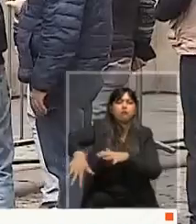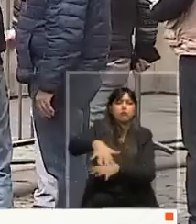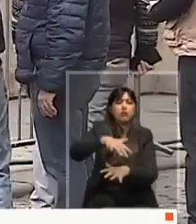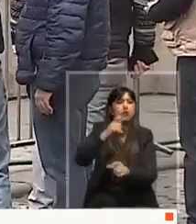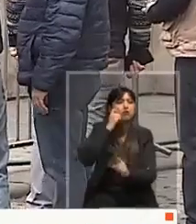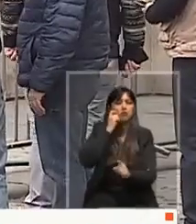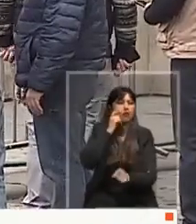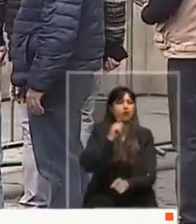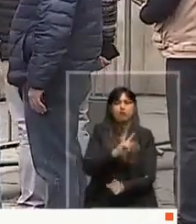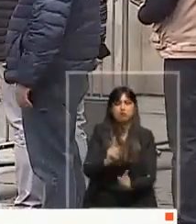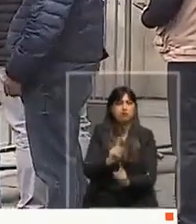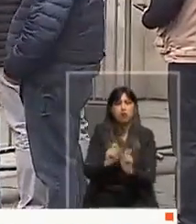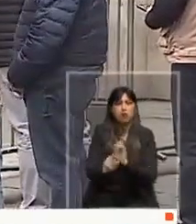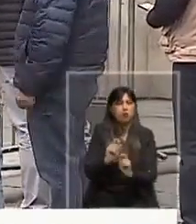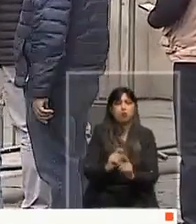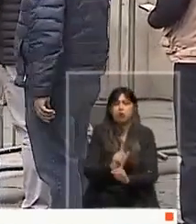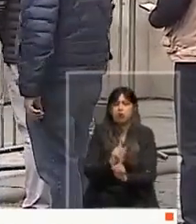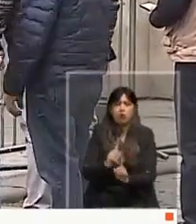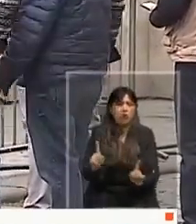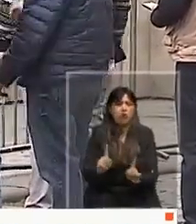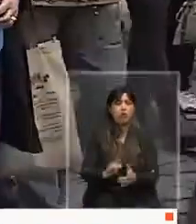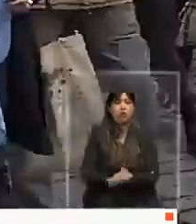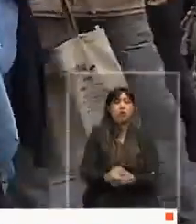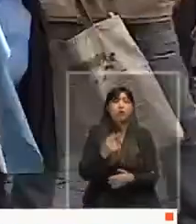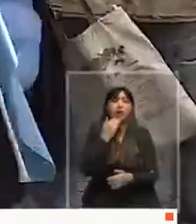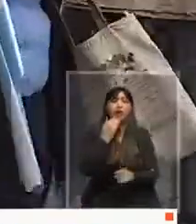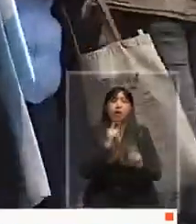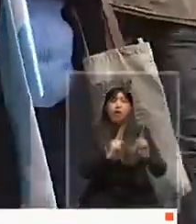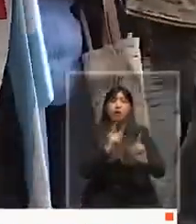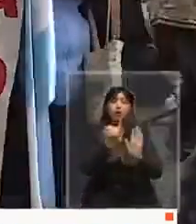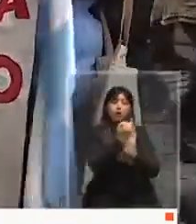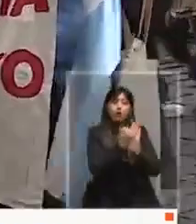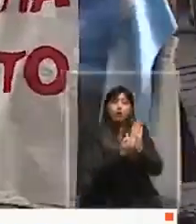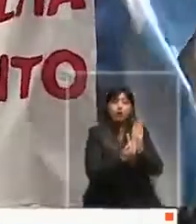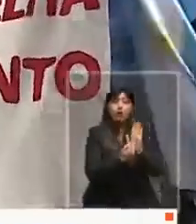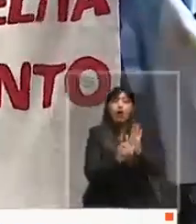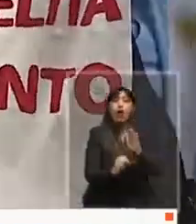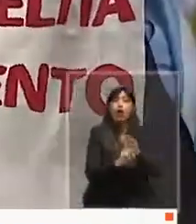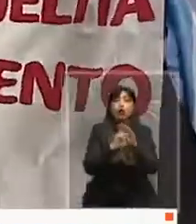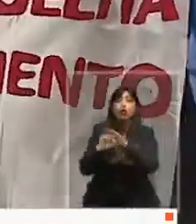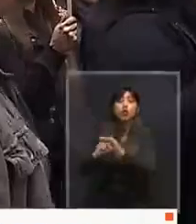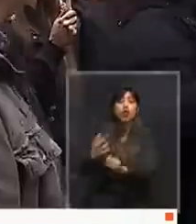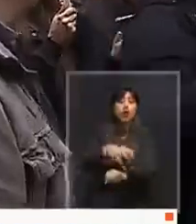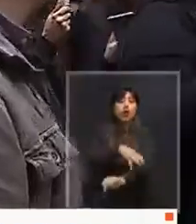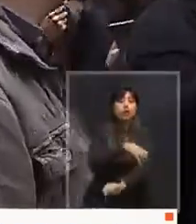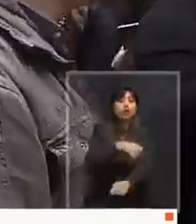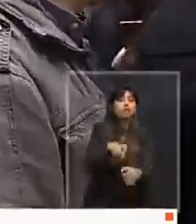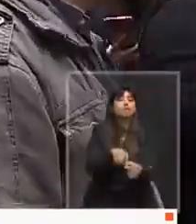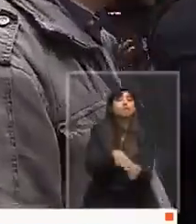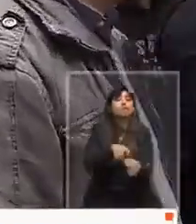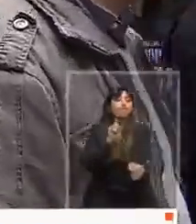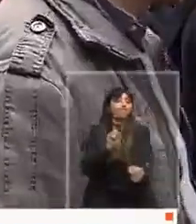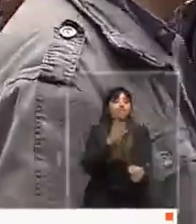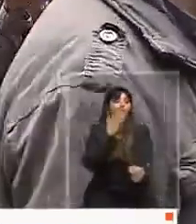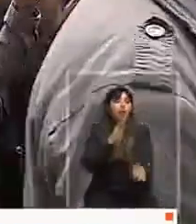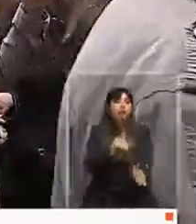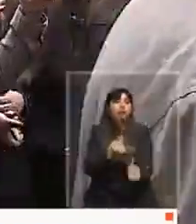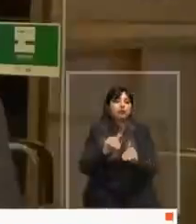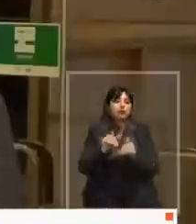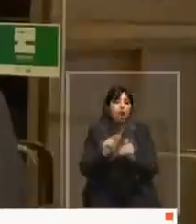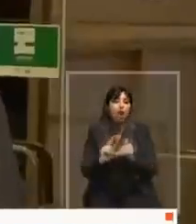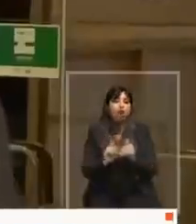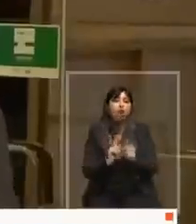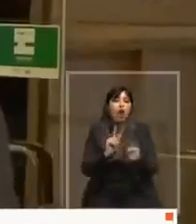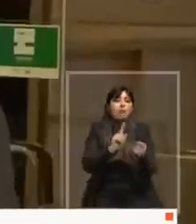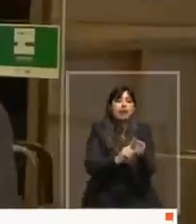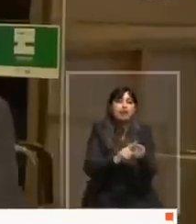despropósito. Algunos incluso sacaron a colación un instructivo que ordenaba a autoridades regionales a abstenerse de participar de manifestaciones.